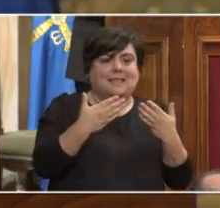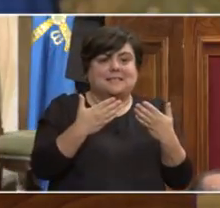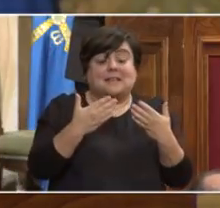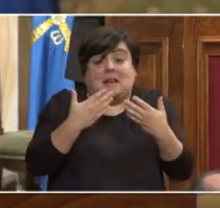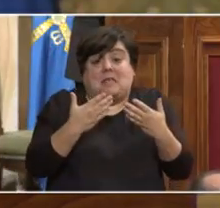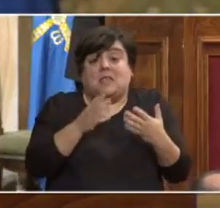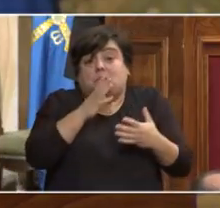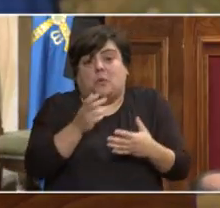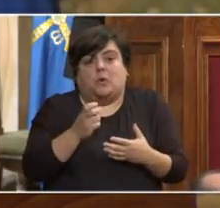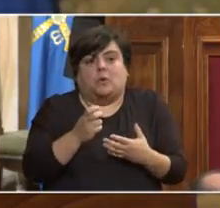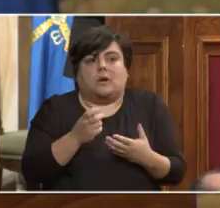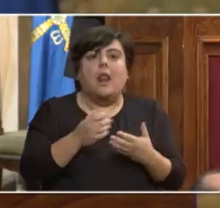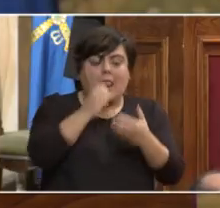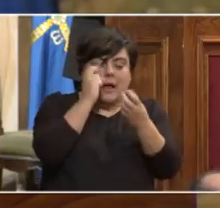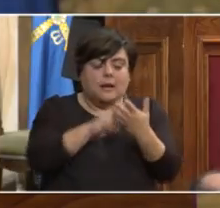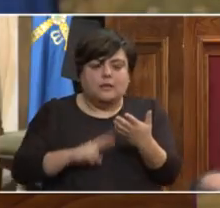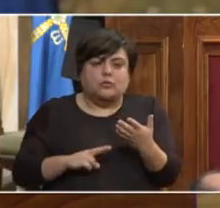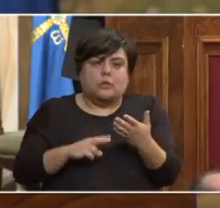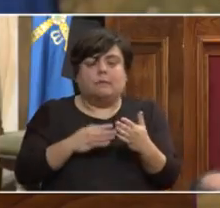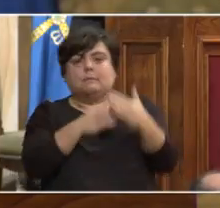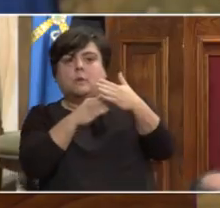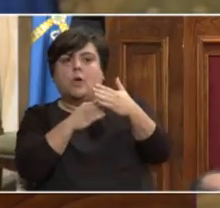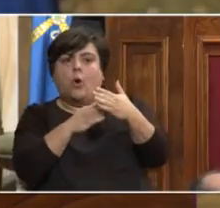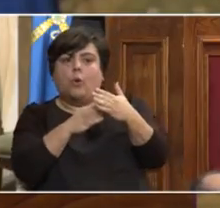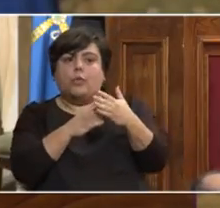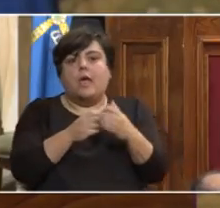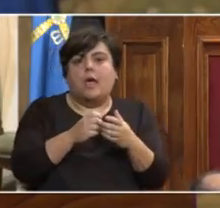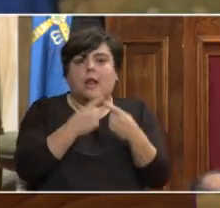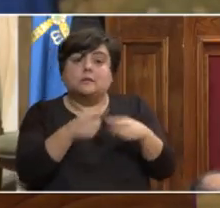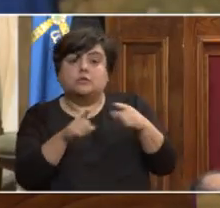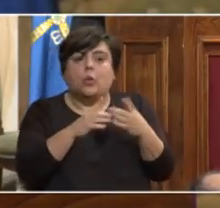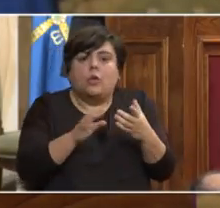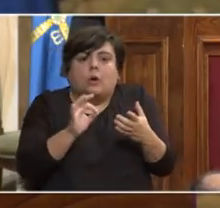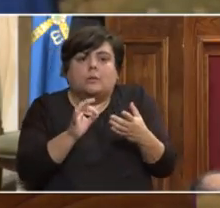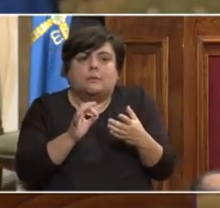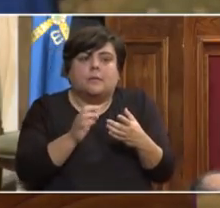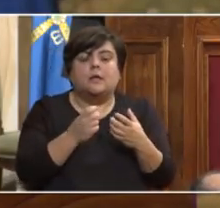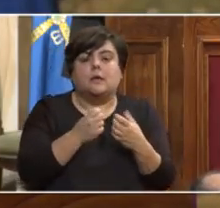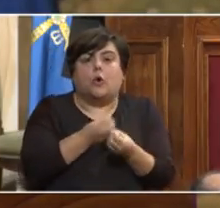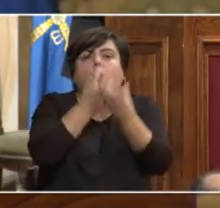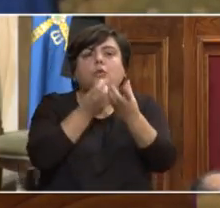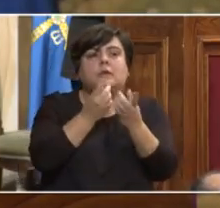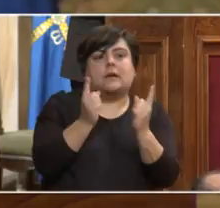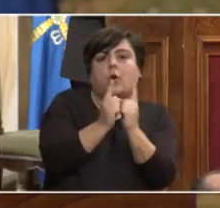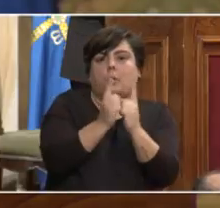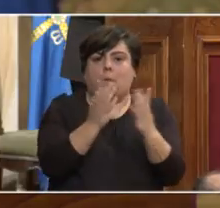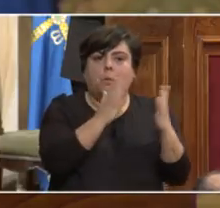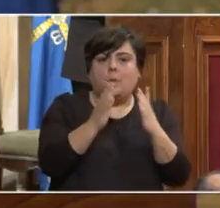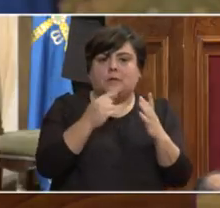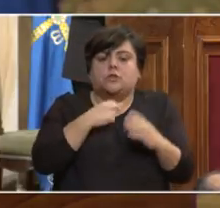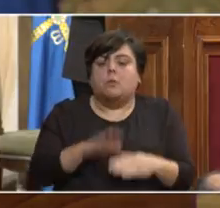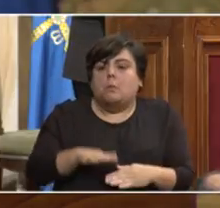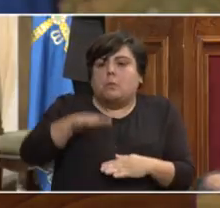el haberme sacado tantas veces de la lectura, del estudio o de la ópera, rememorando los grandes momentos con los que crecí. Y llegado a este